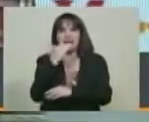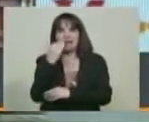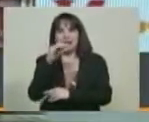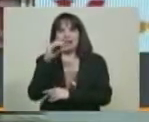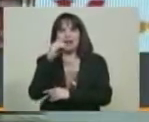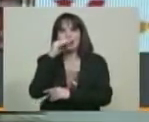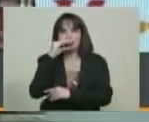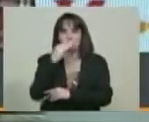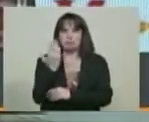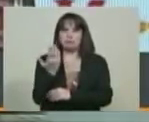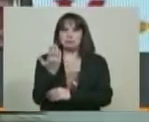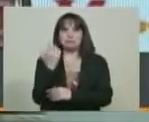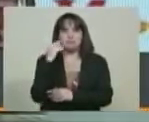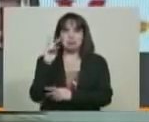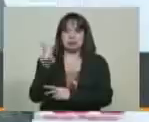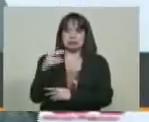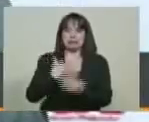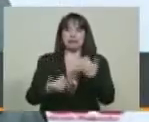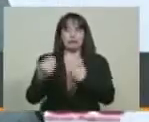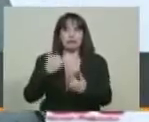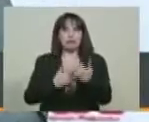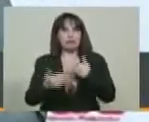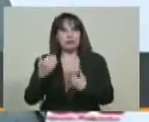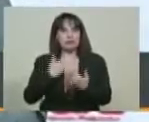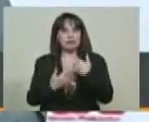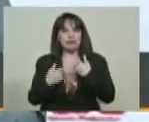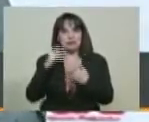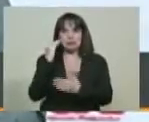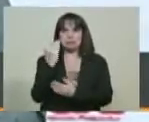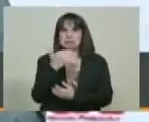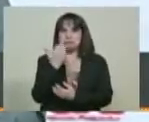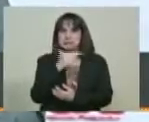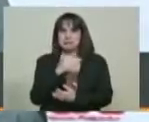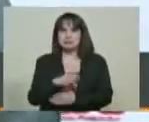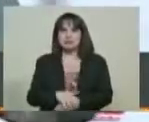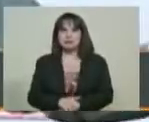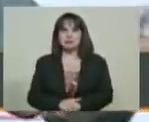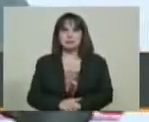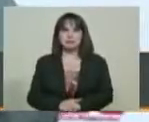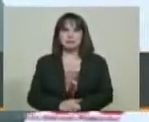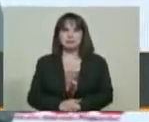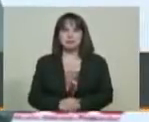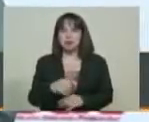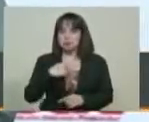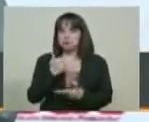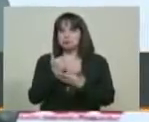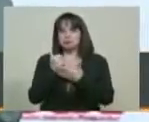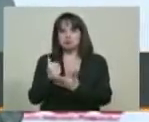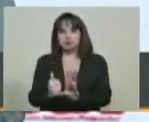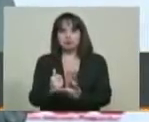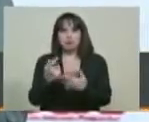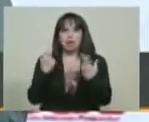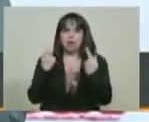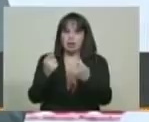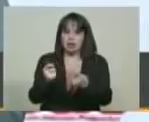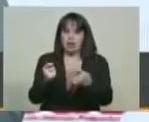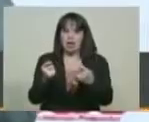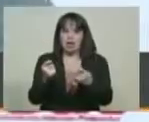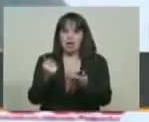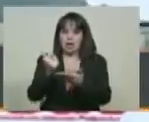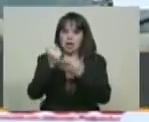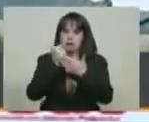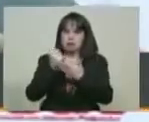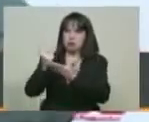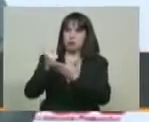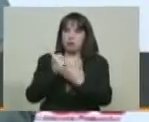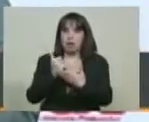Yo me reía, de verdad, yo lo veía sufriendo, pariendo. Y bueno, trataba de ayudarlo a los 26 años. Así